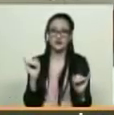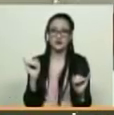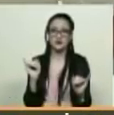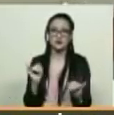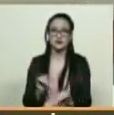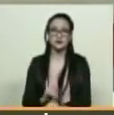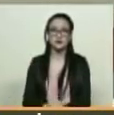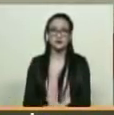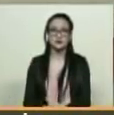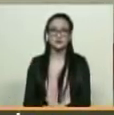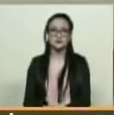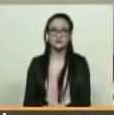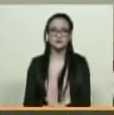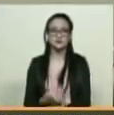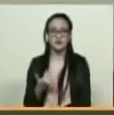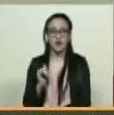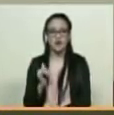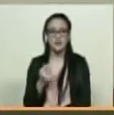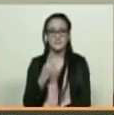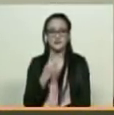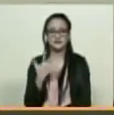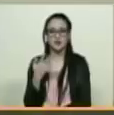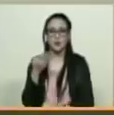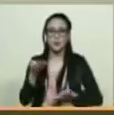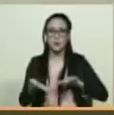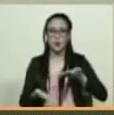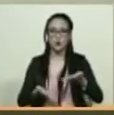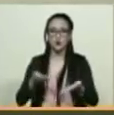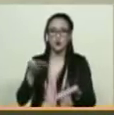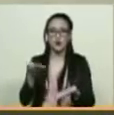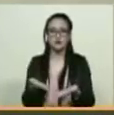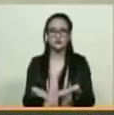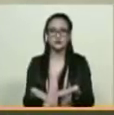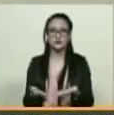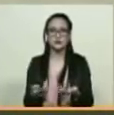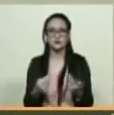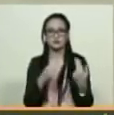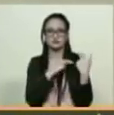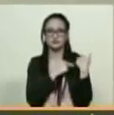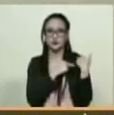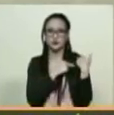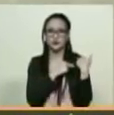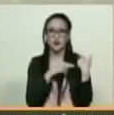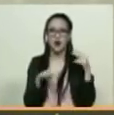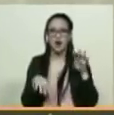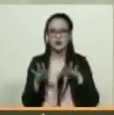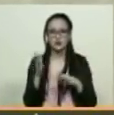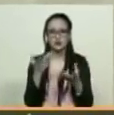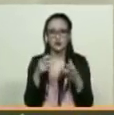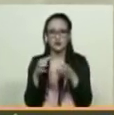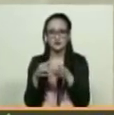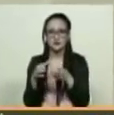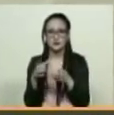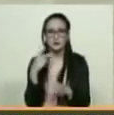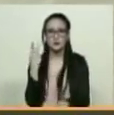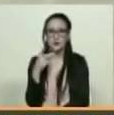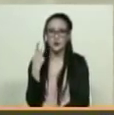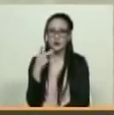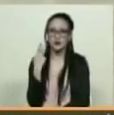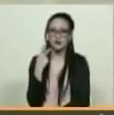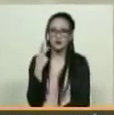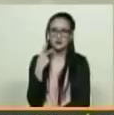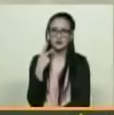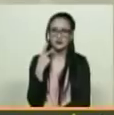momento tenemos 25 postulaciones que corresponden 14 organizaciones con fines